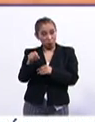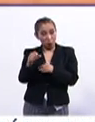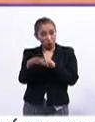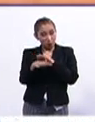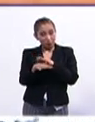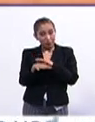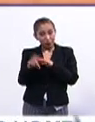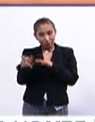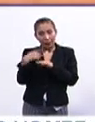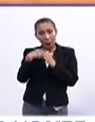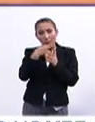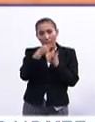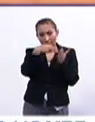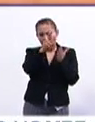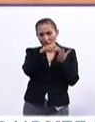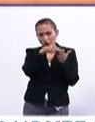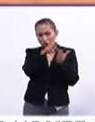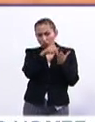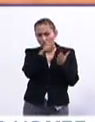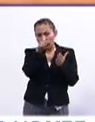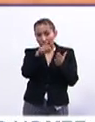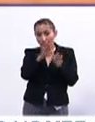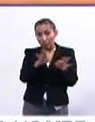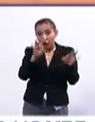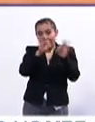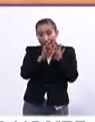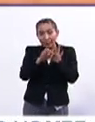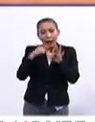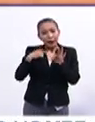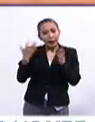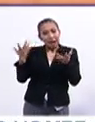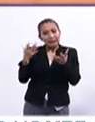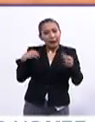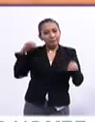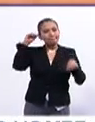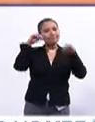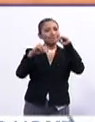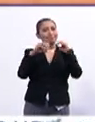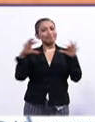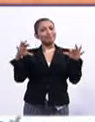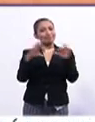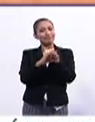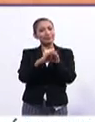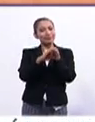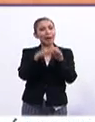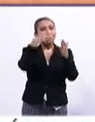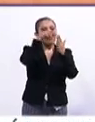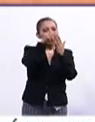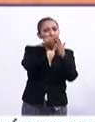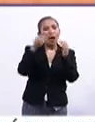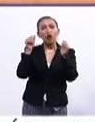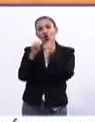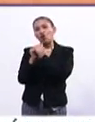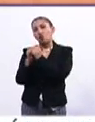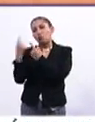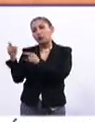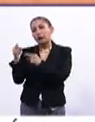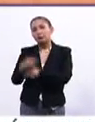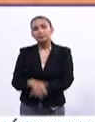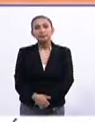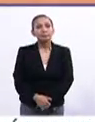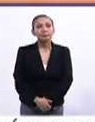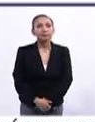este pintor era importante el que se hiciera esta simbiosis entre la pintura y